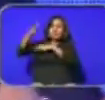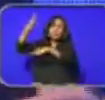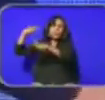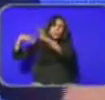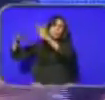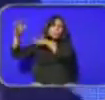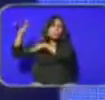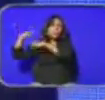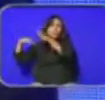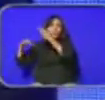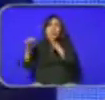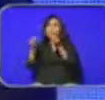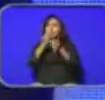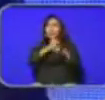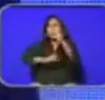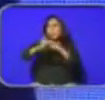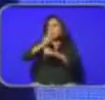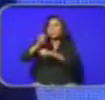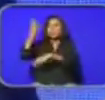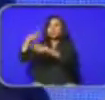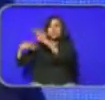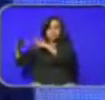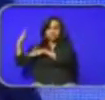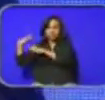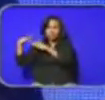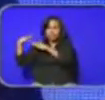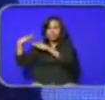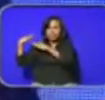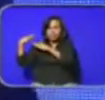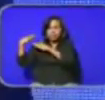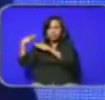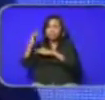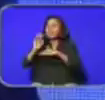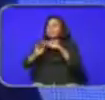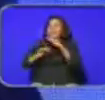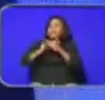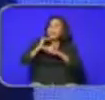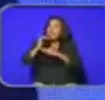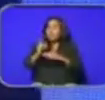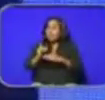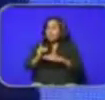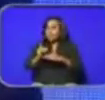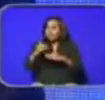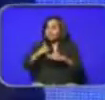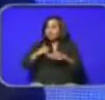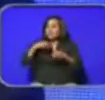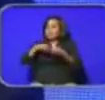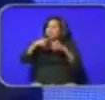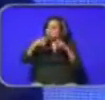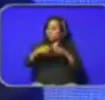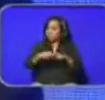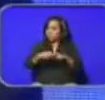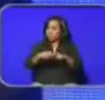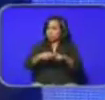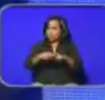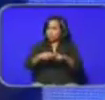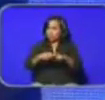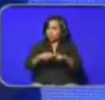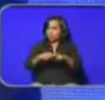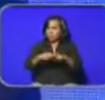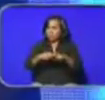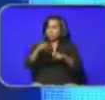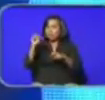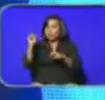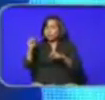viene de hace muchos años y que en un momento dado han hecho crisis en la educación. Entonces, por un lado, sí tenemos